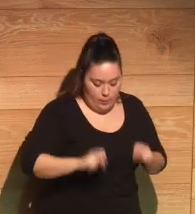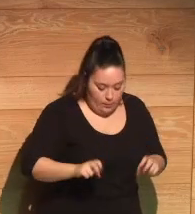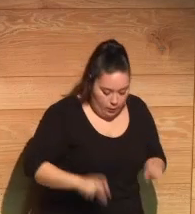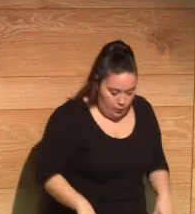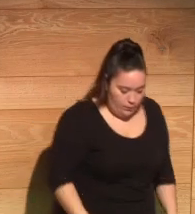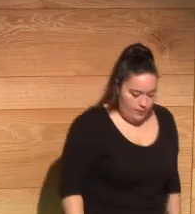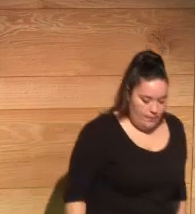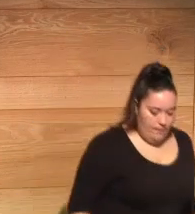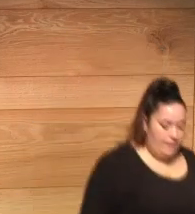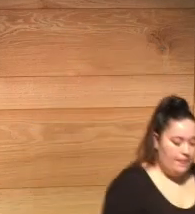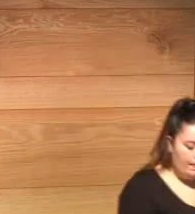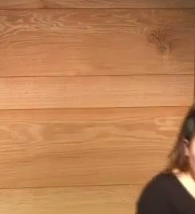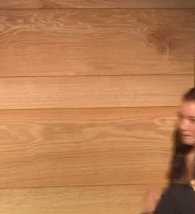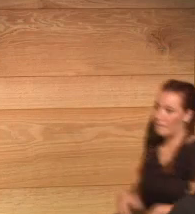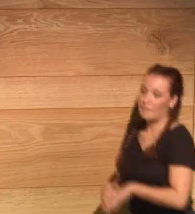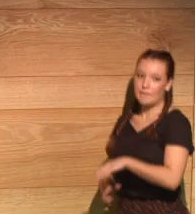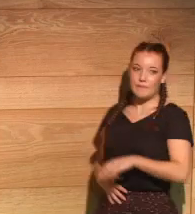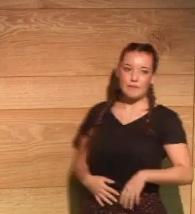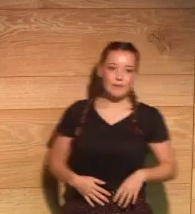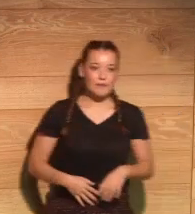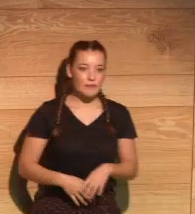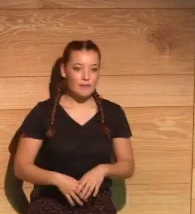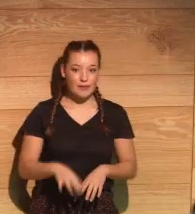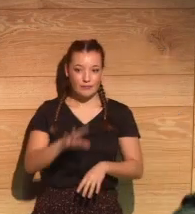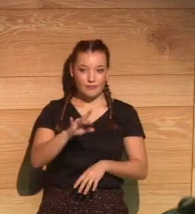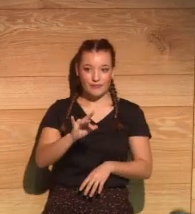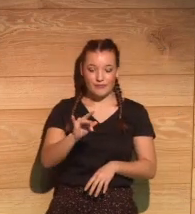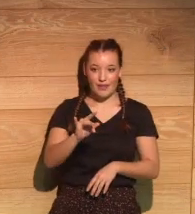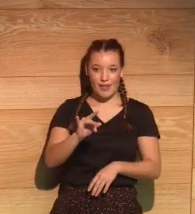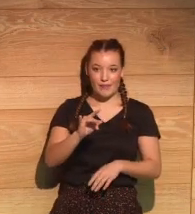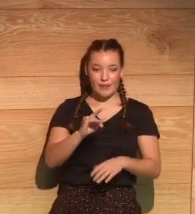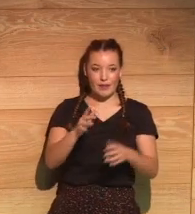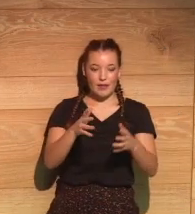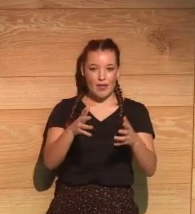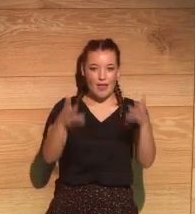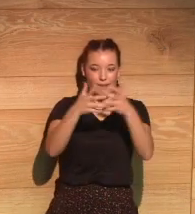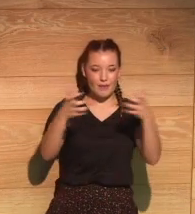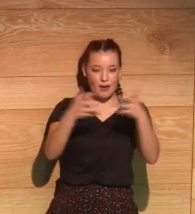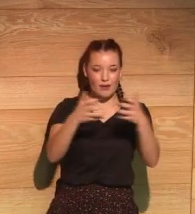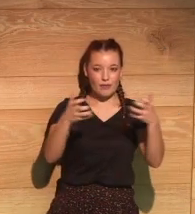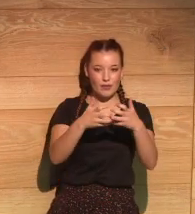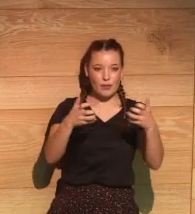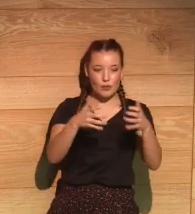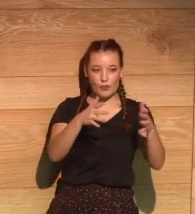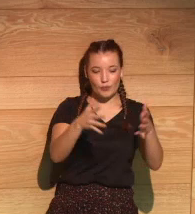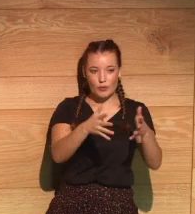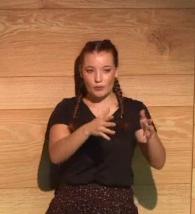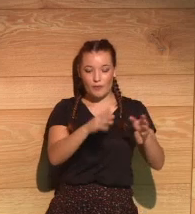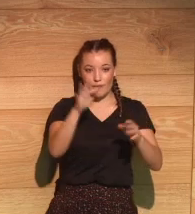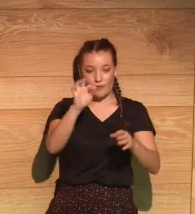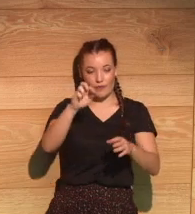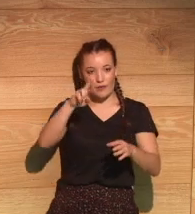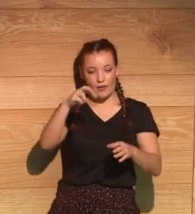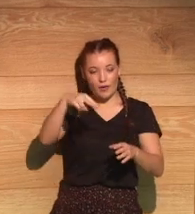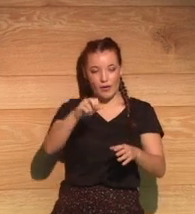Belén. Sí, a mí me encantó en un artículo que escribió Fernando Broncano hace poco, ¿no? Que